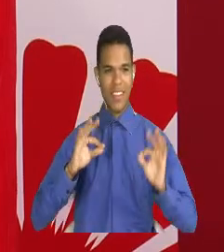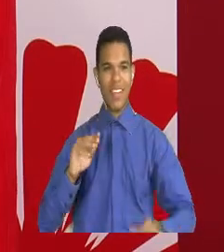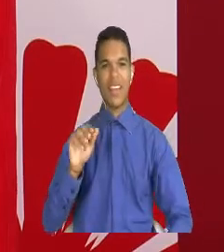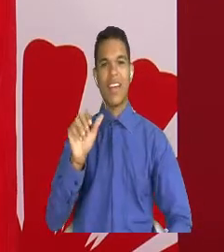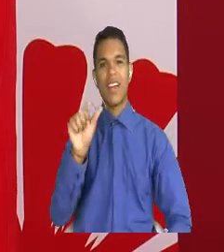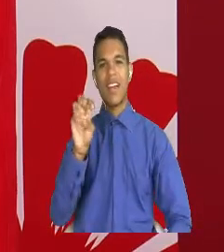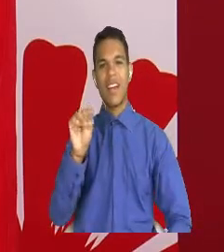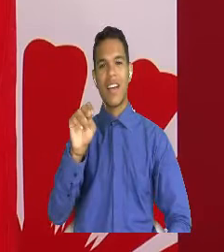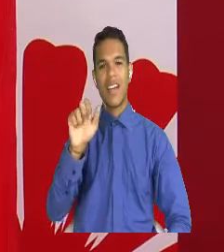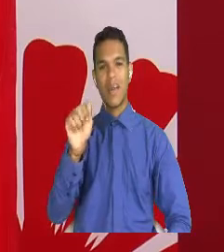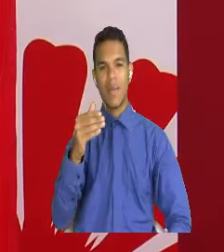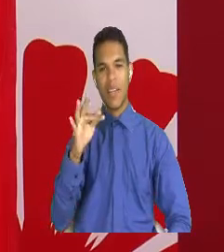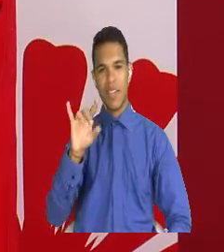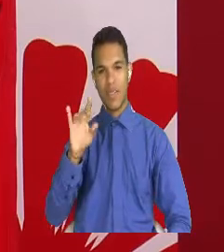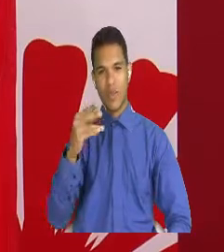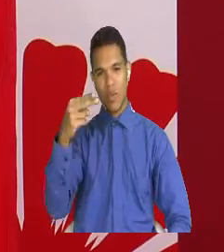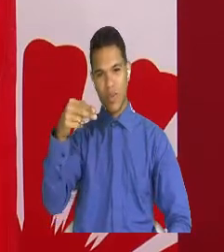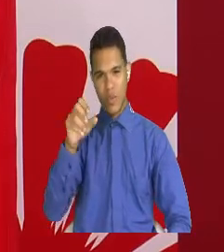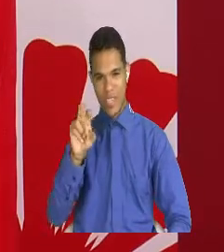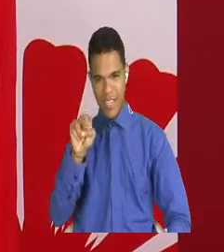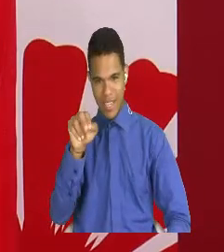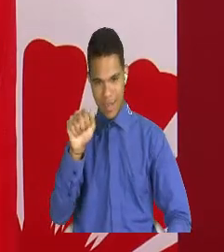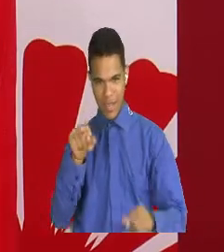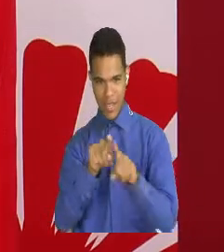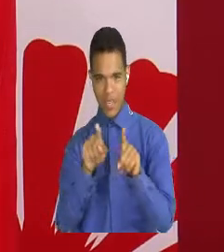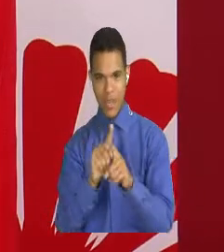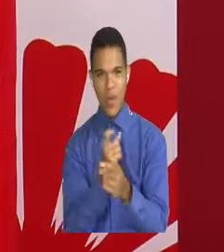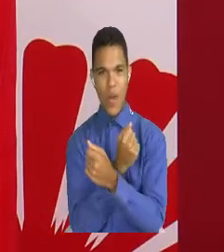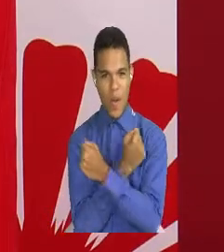a tu raza. Ámala, es una, nada más.